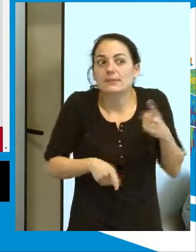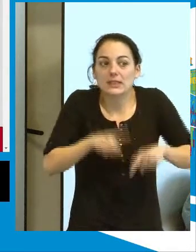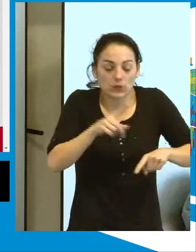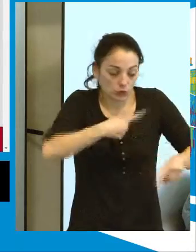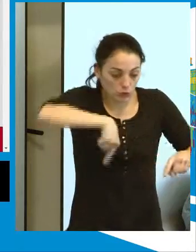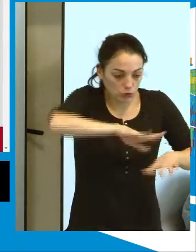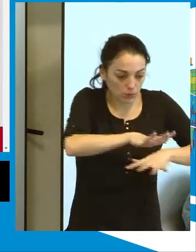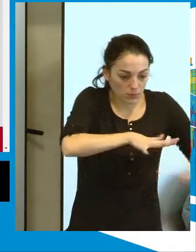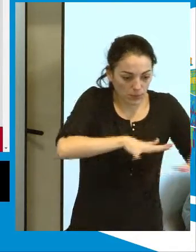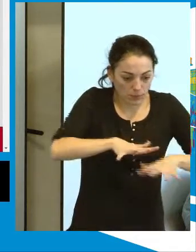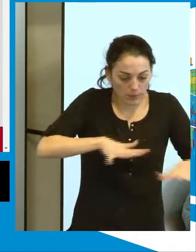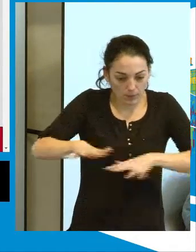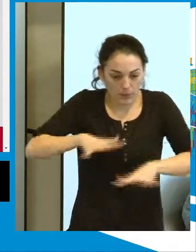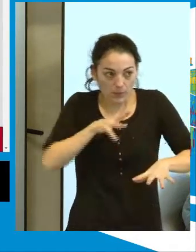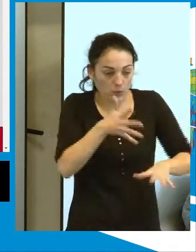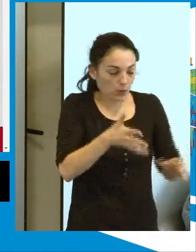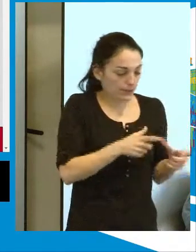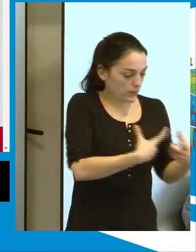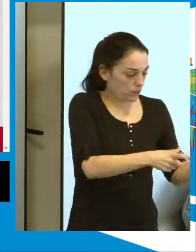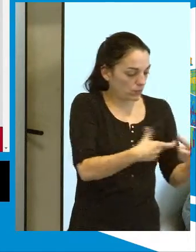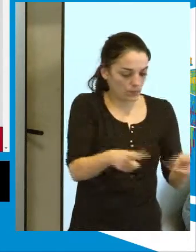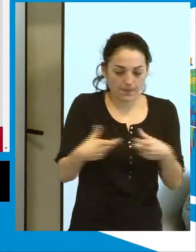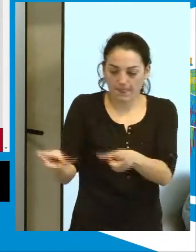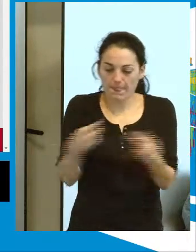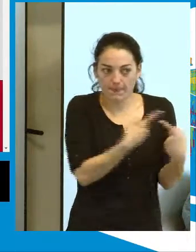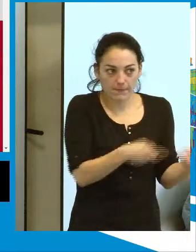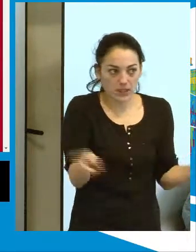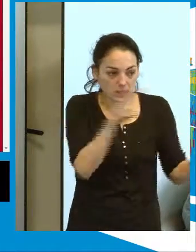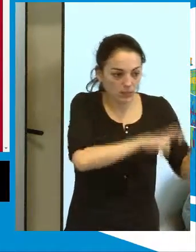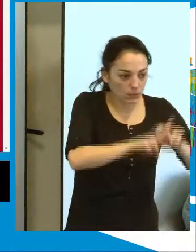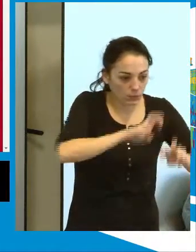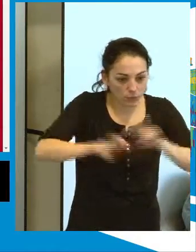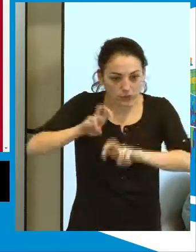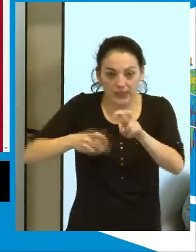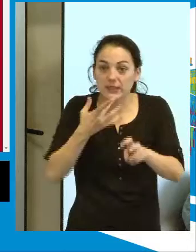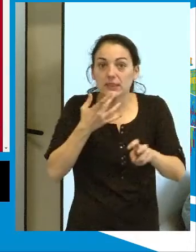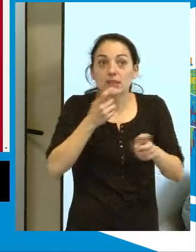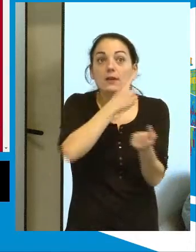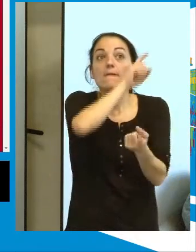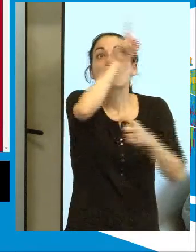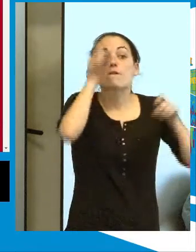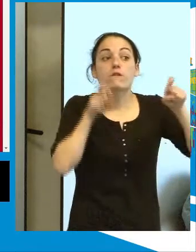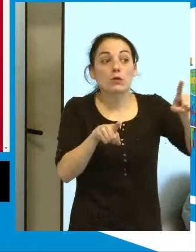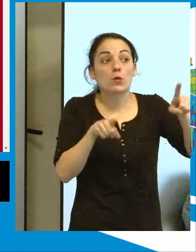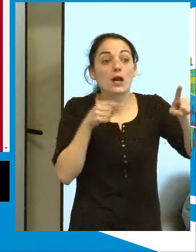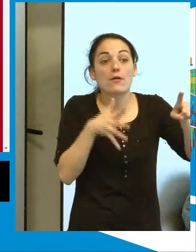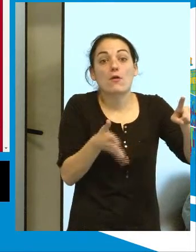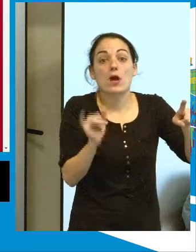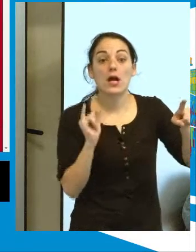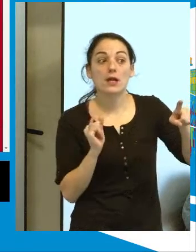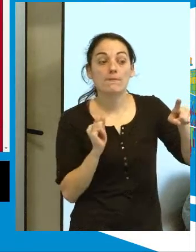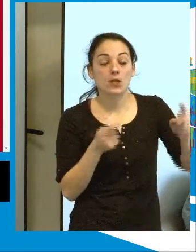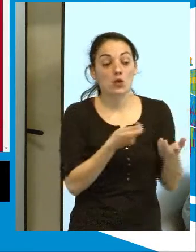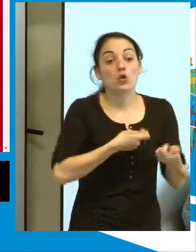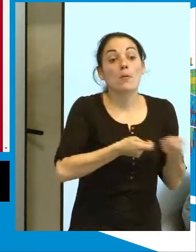mover, digamos que por las áreas de navegación. Si, por ejemplo, hay un formulario, entonces sería el comando ayuda, siempre está